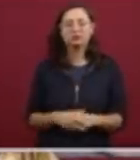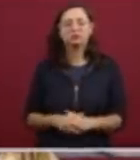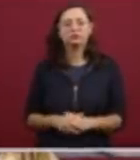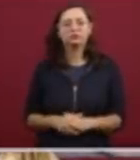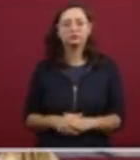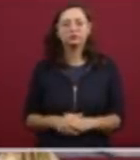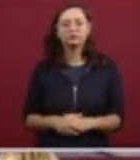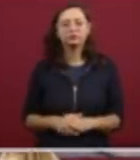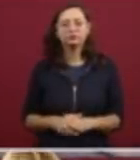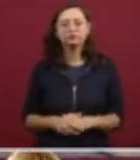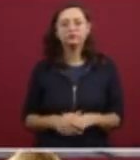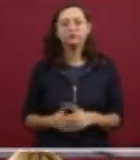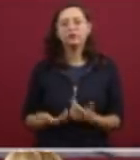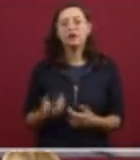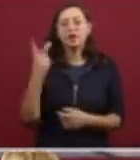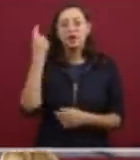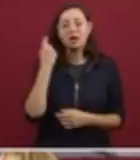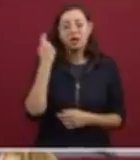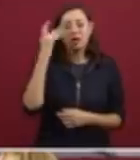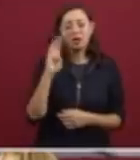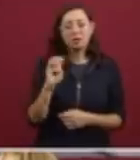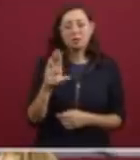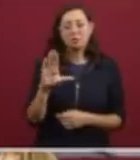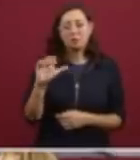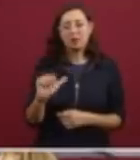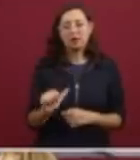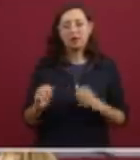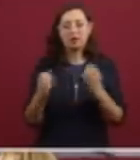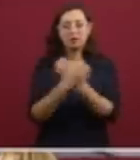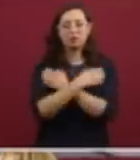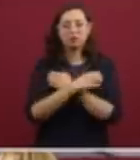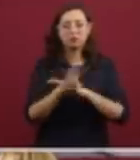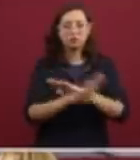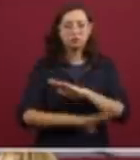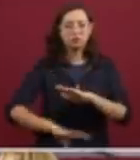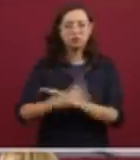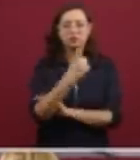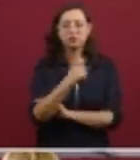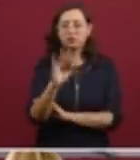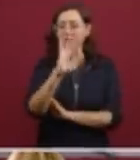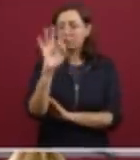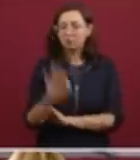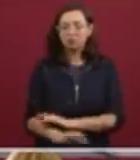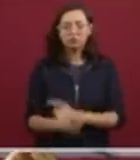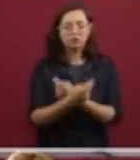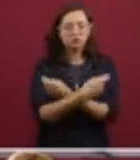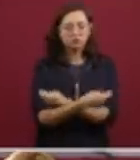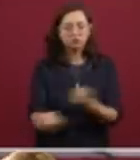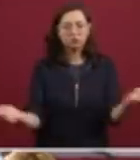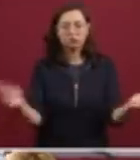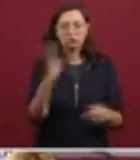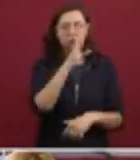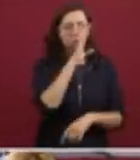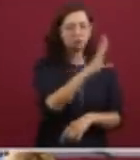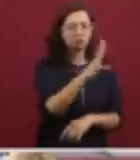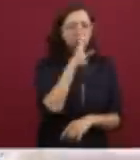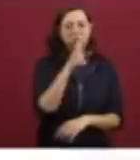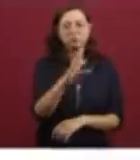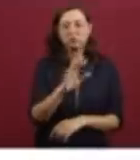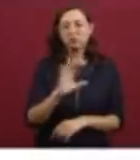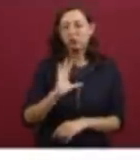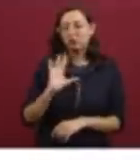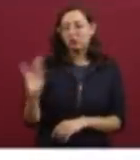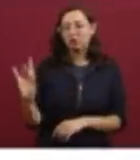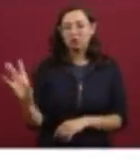El 100% de las becas de educación básica se están entregando de manera directa y sin